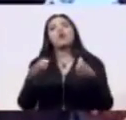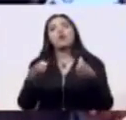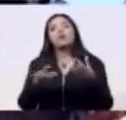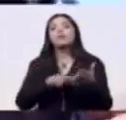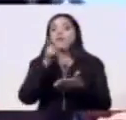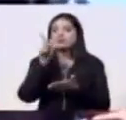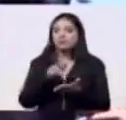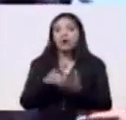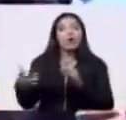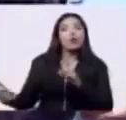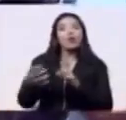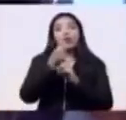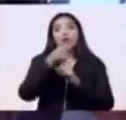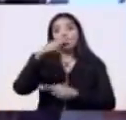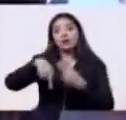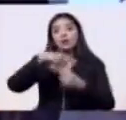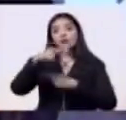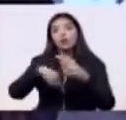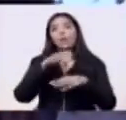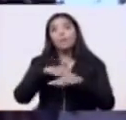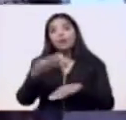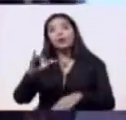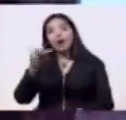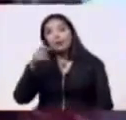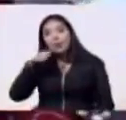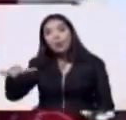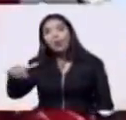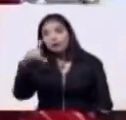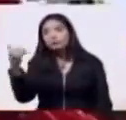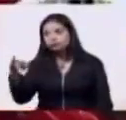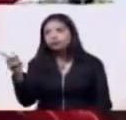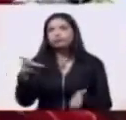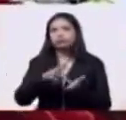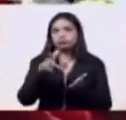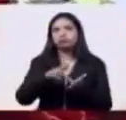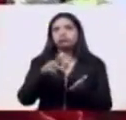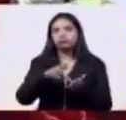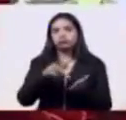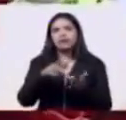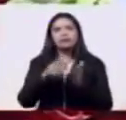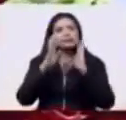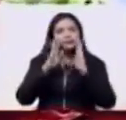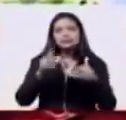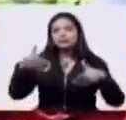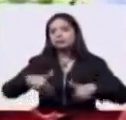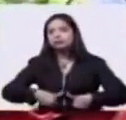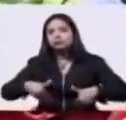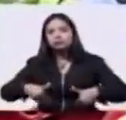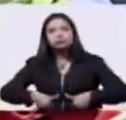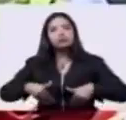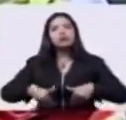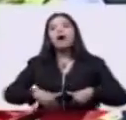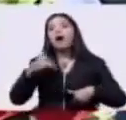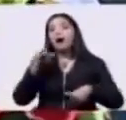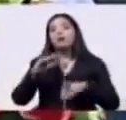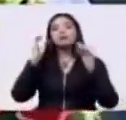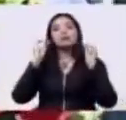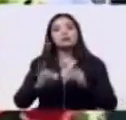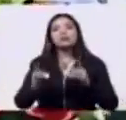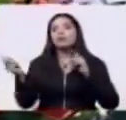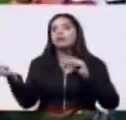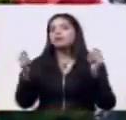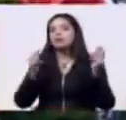de esta revolución es porque tenemos un pueblo que participa, un pueblo que vota, un pueblo que toma decisiones, que discute,